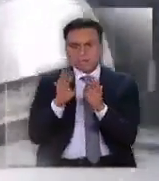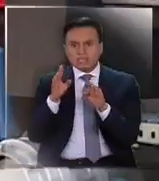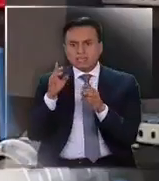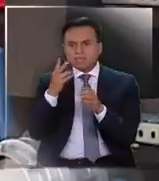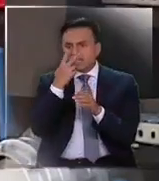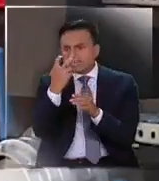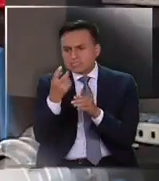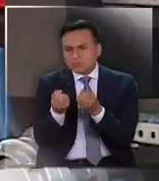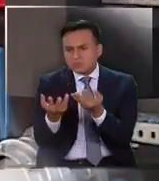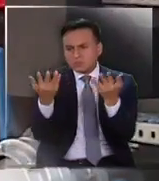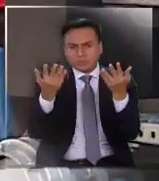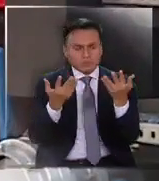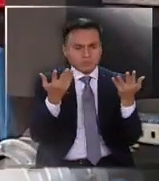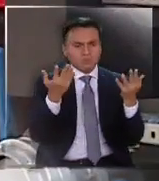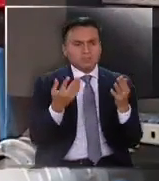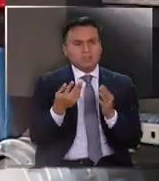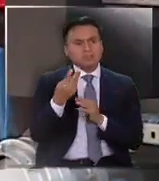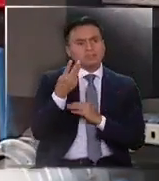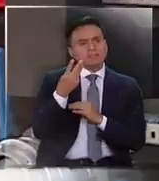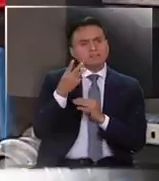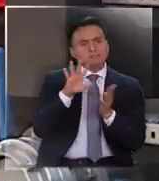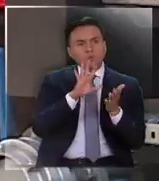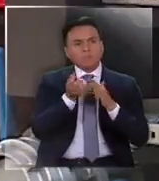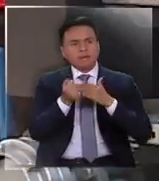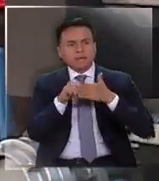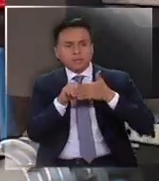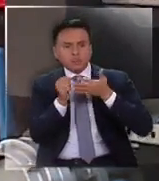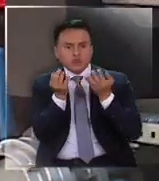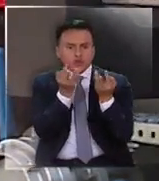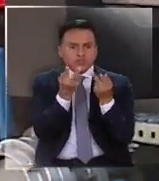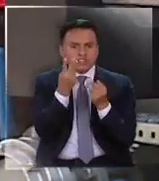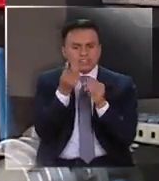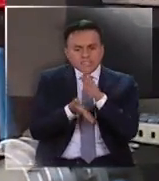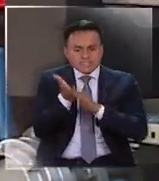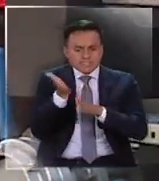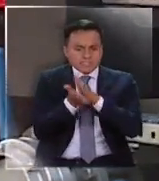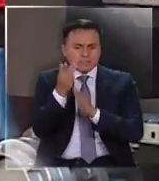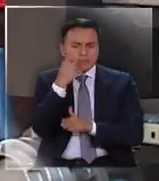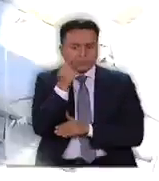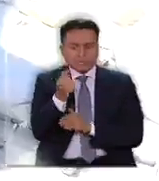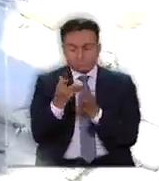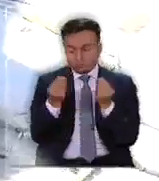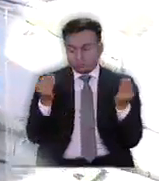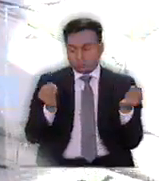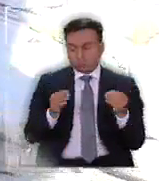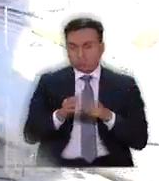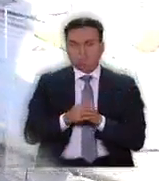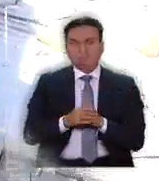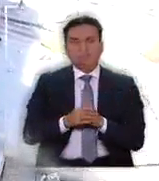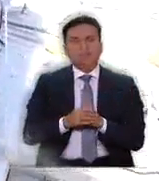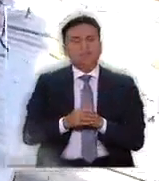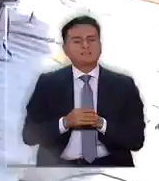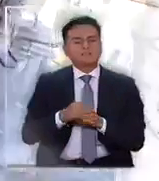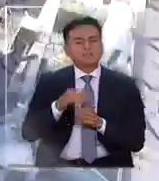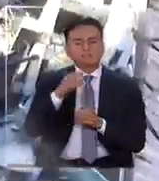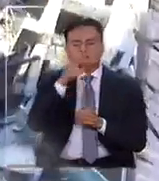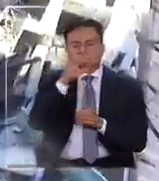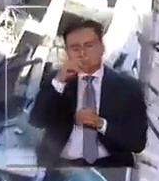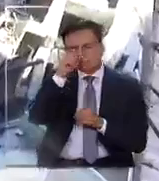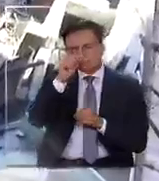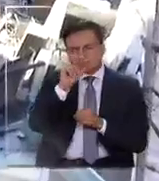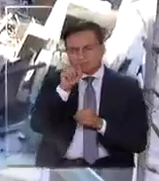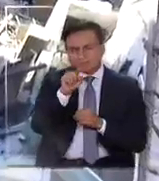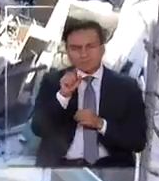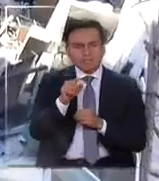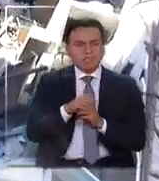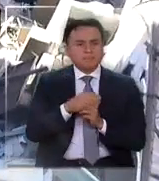de gas. Lo que da un promedio de 3 salidas por día, que es bastante. En el caso del sanatorio de Concepción, Poblete da